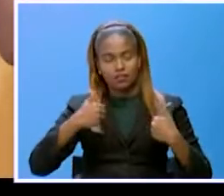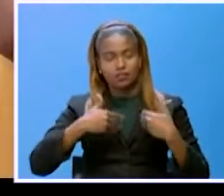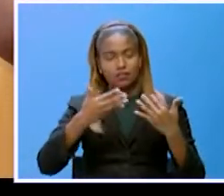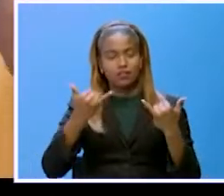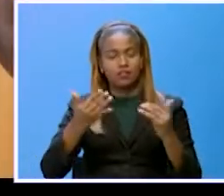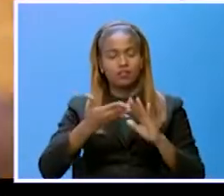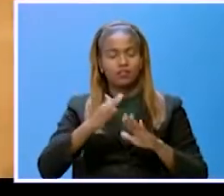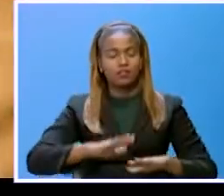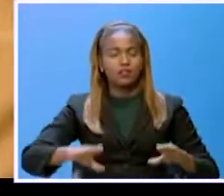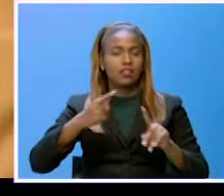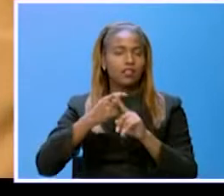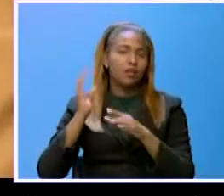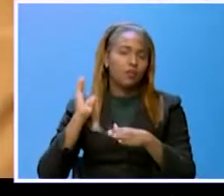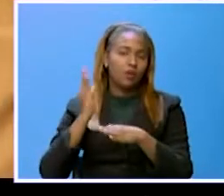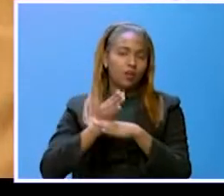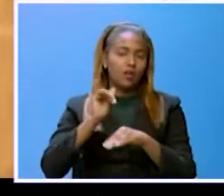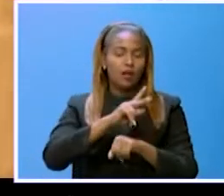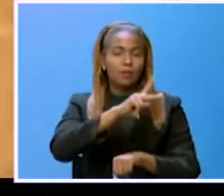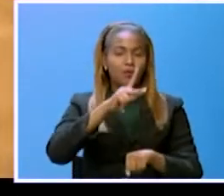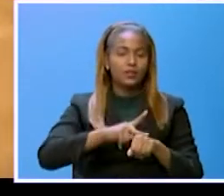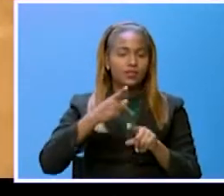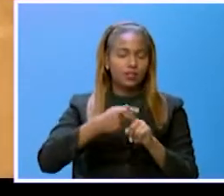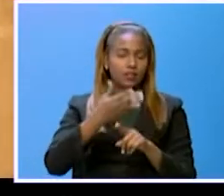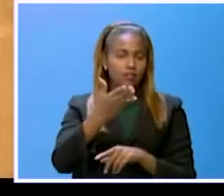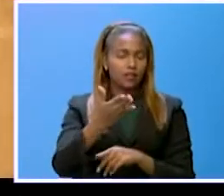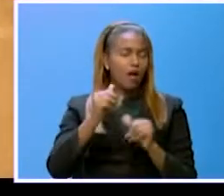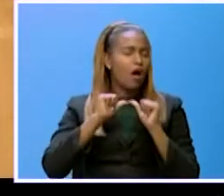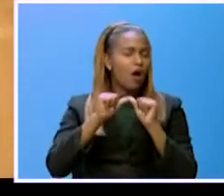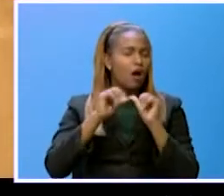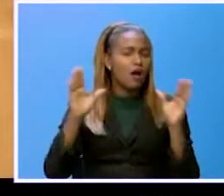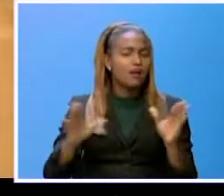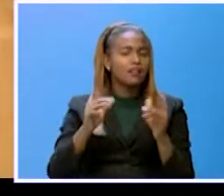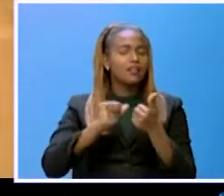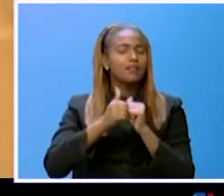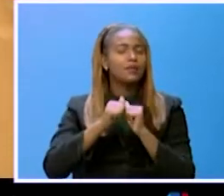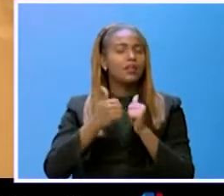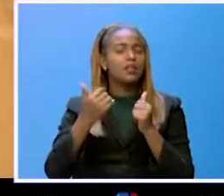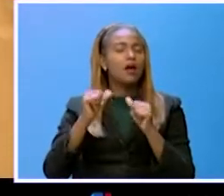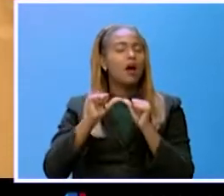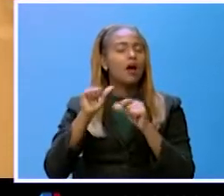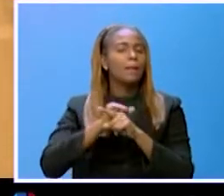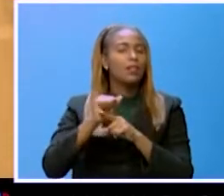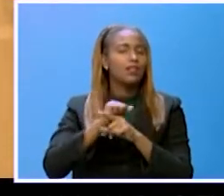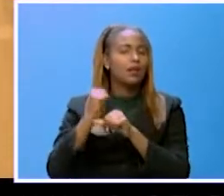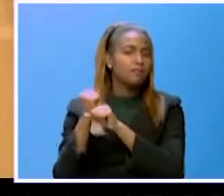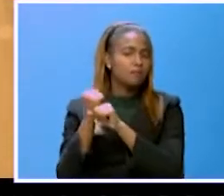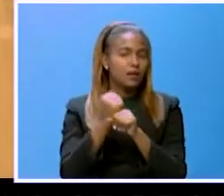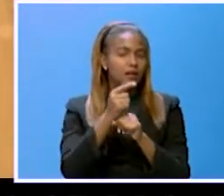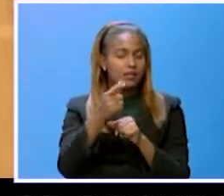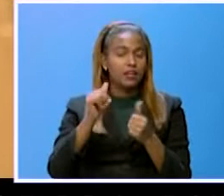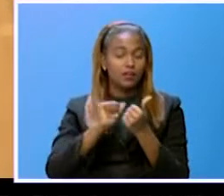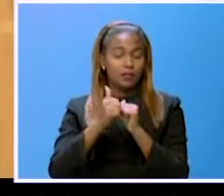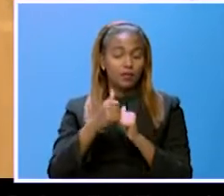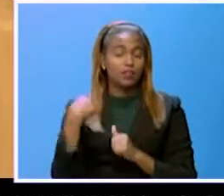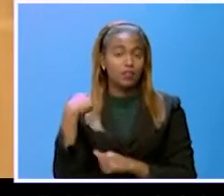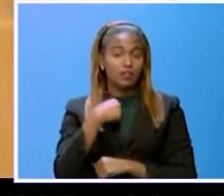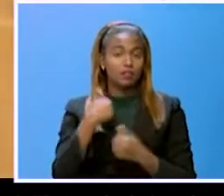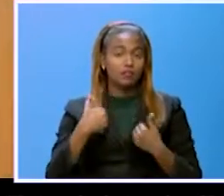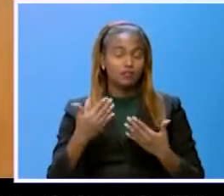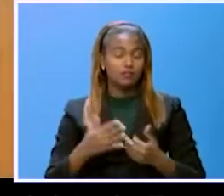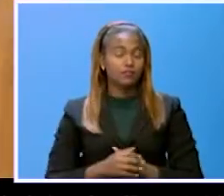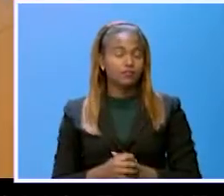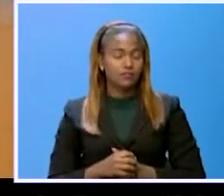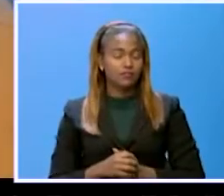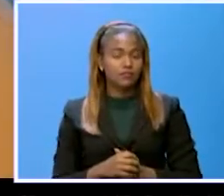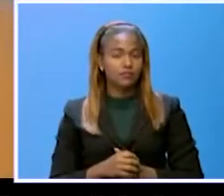este municipio de Bonao y de la provincia de Monseñor Noel, que siga haciendo deporte, que siga practicando béisbol, que es nuestro deporte rey. Sí, claro, yo lo que le